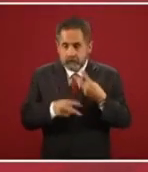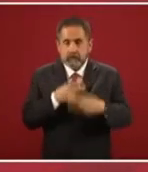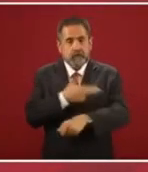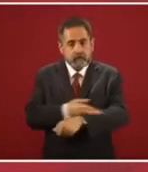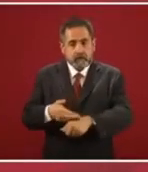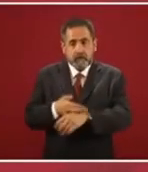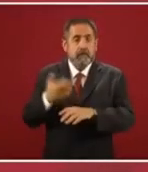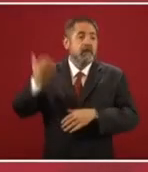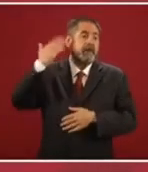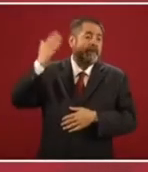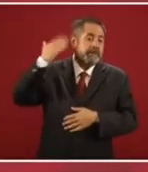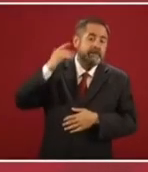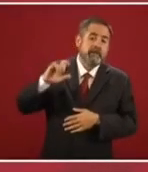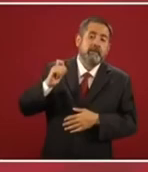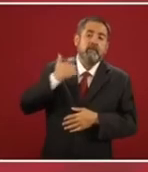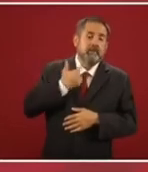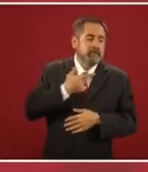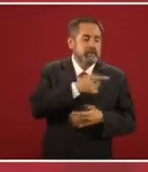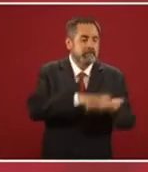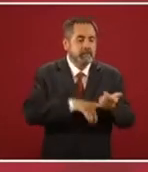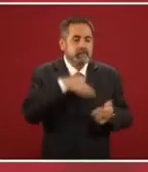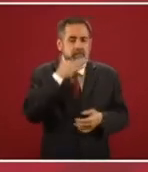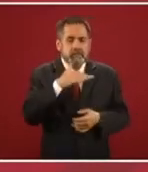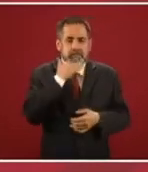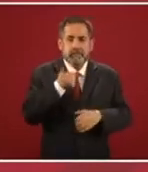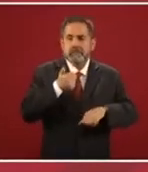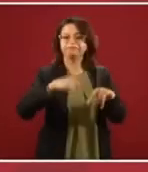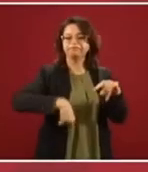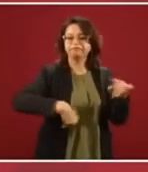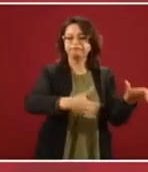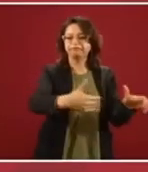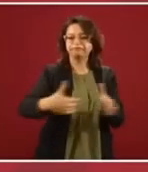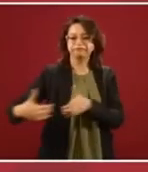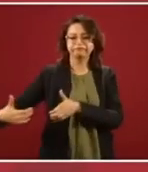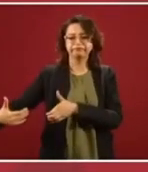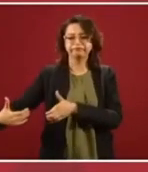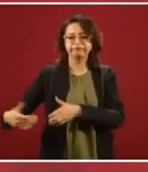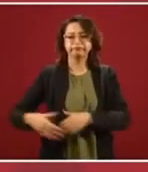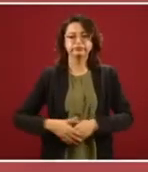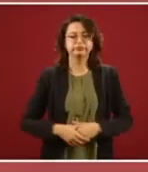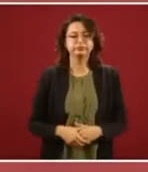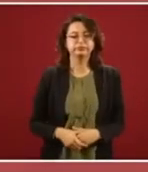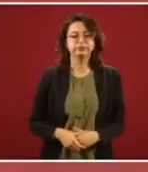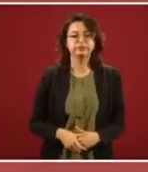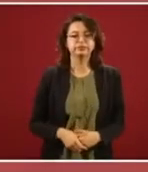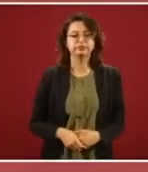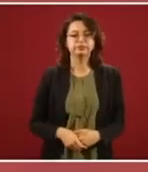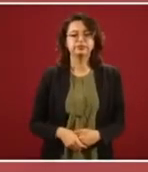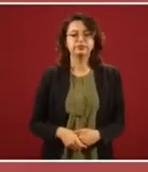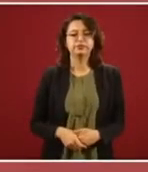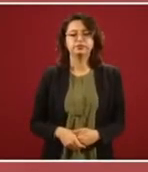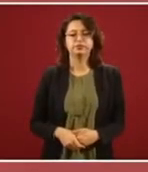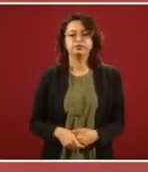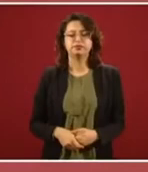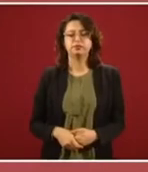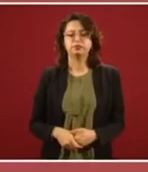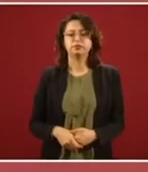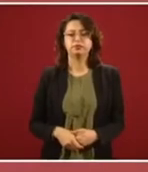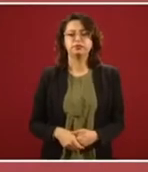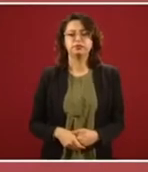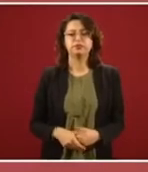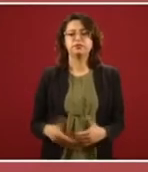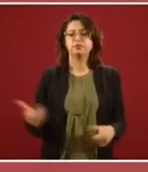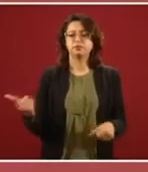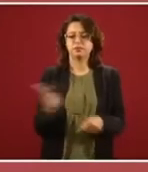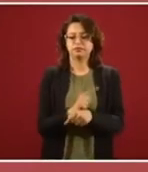que protegieron a la corrupción en administraciones anteriores. Previamente, el presidente Andrés Manuel López Obrador había destacado